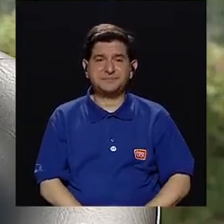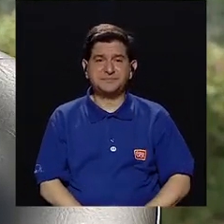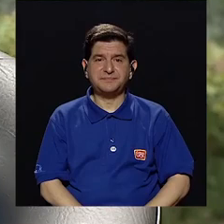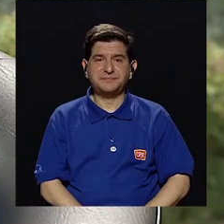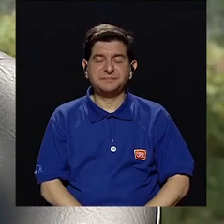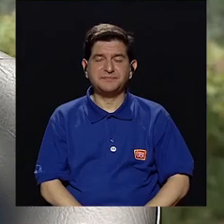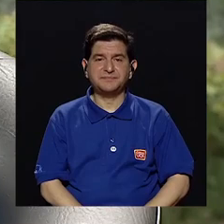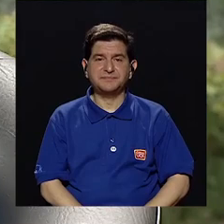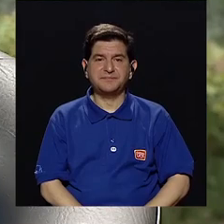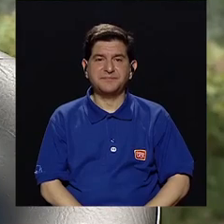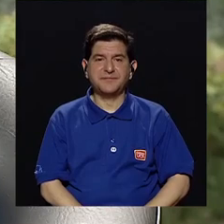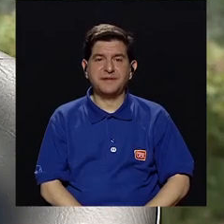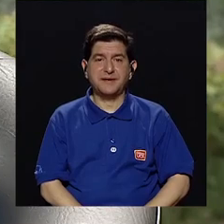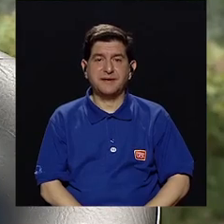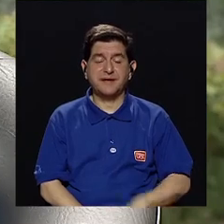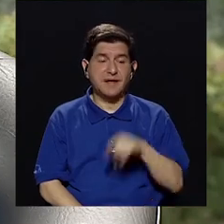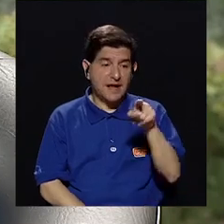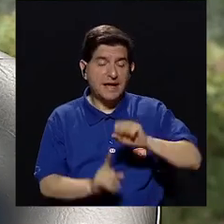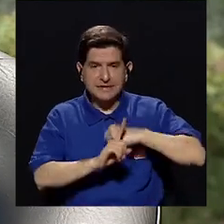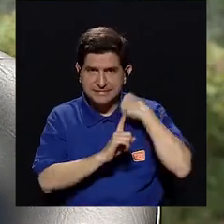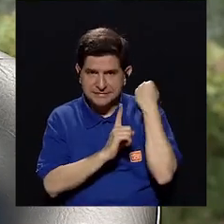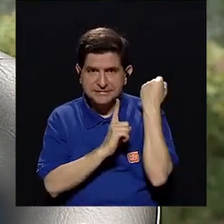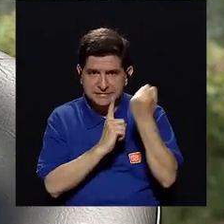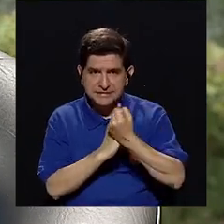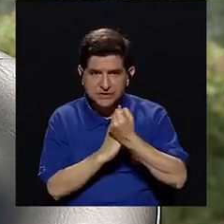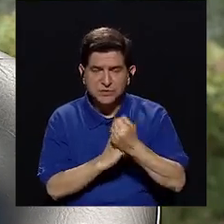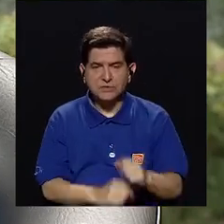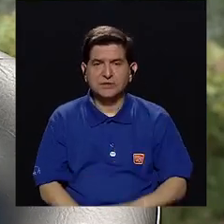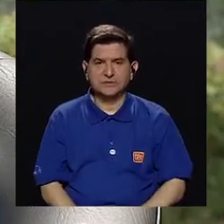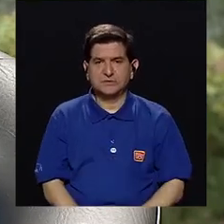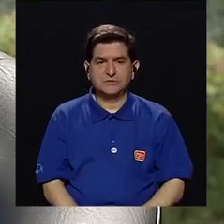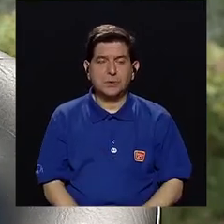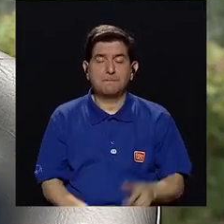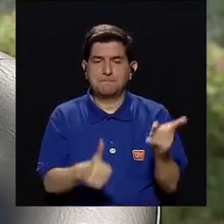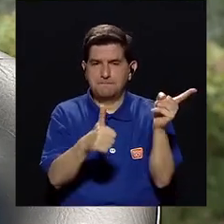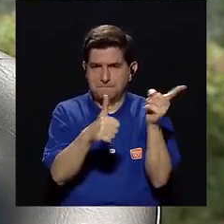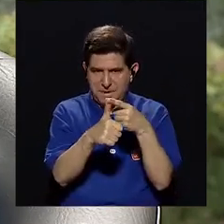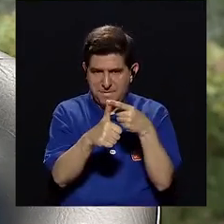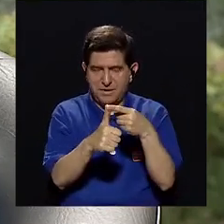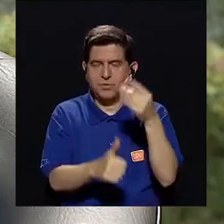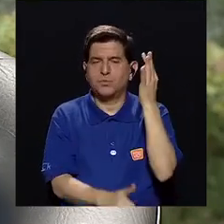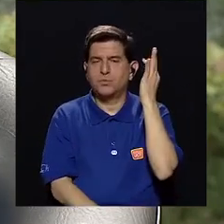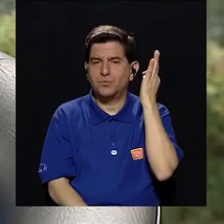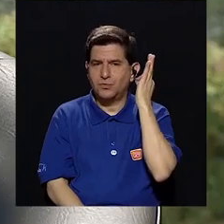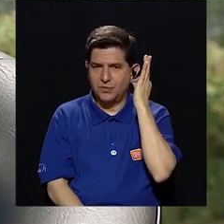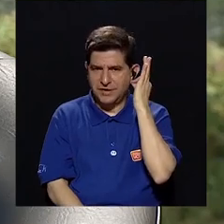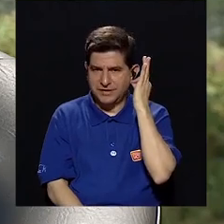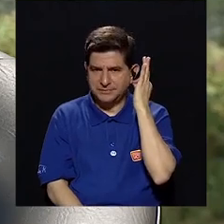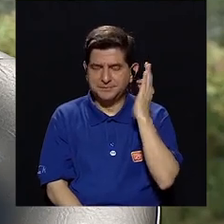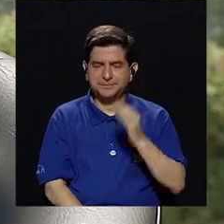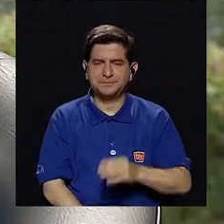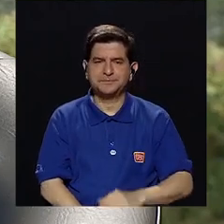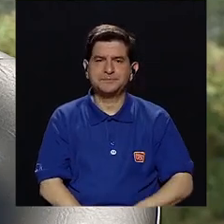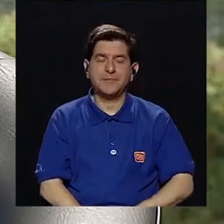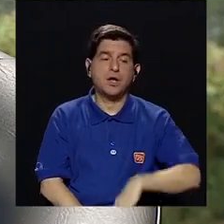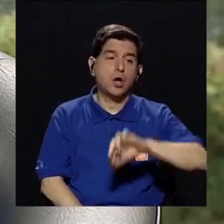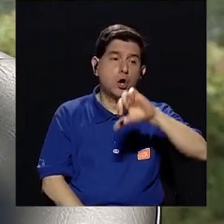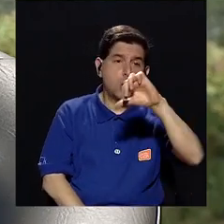entonces y ese factor es el primer ser mujer verdad